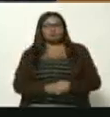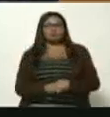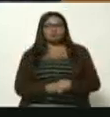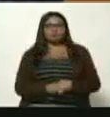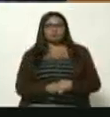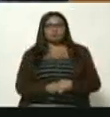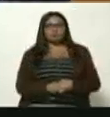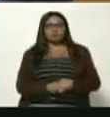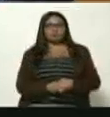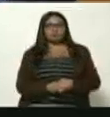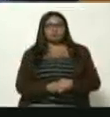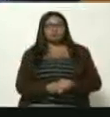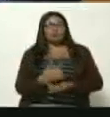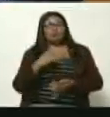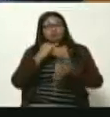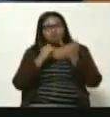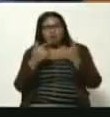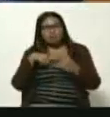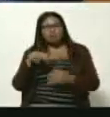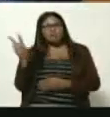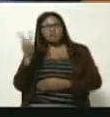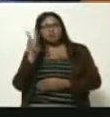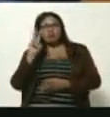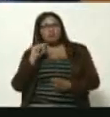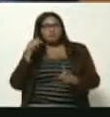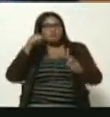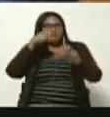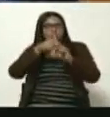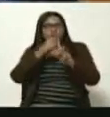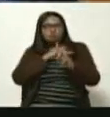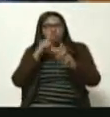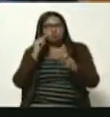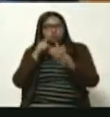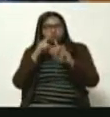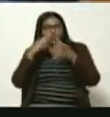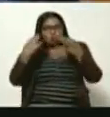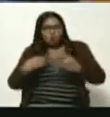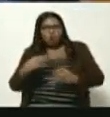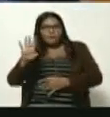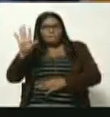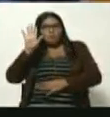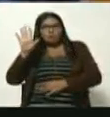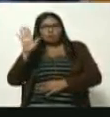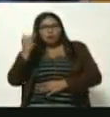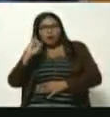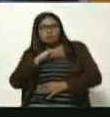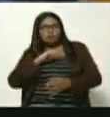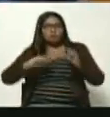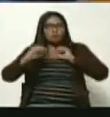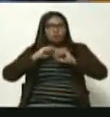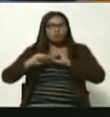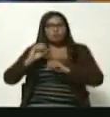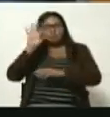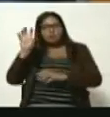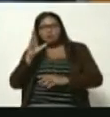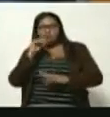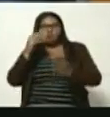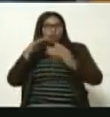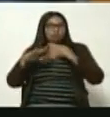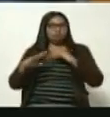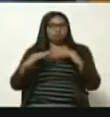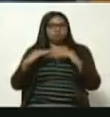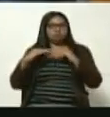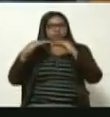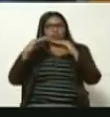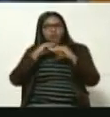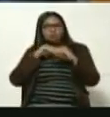Para concluir, desde Venezuela reafirmamos nuestro firme compromiso con el movimiento de países no alineados, con